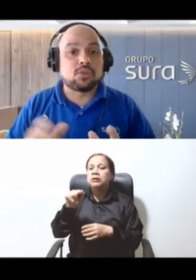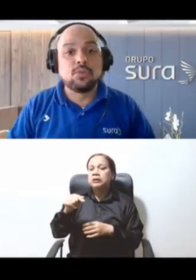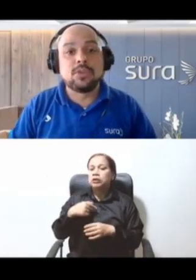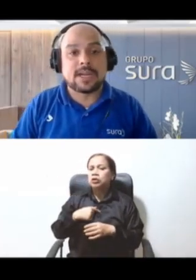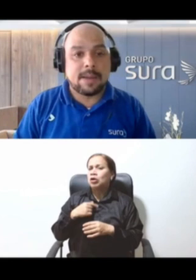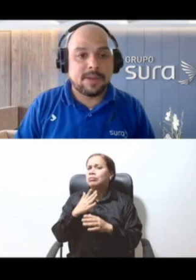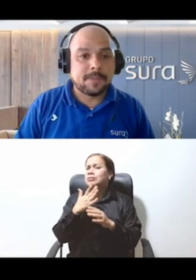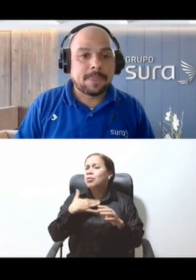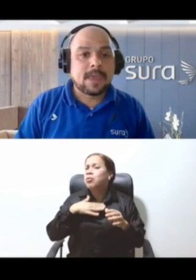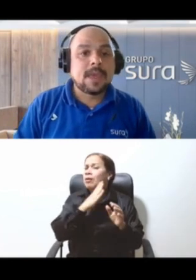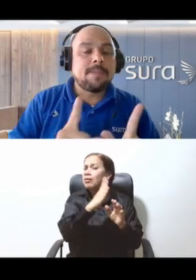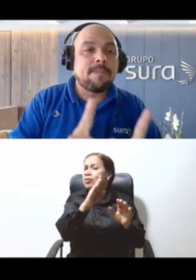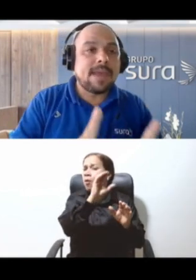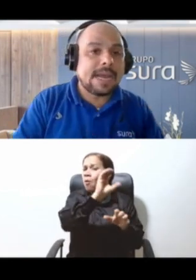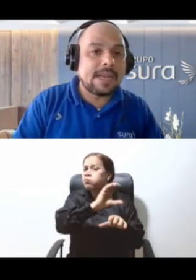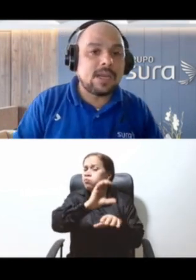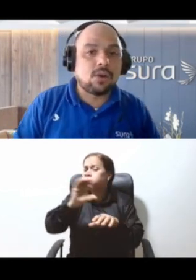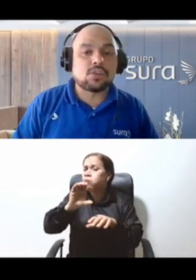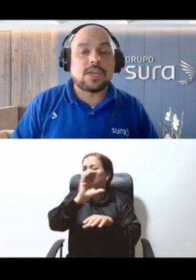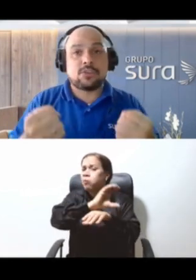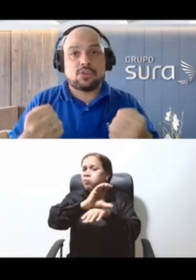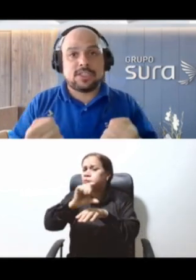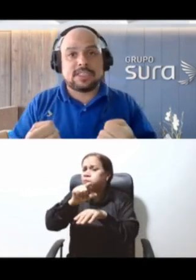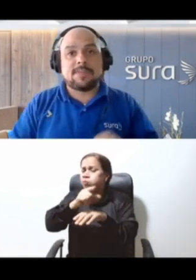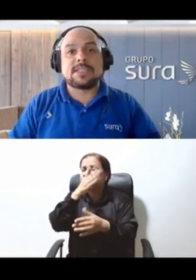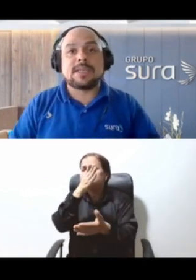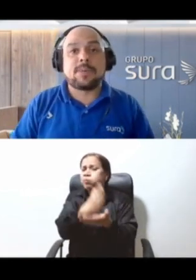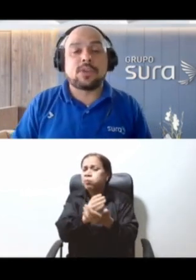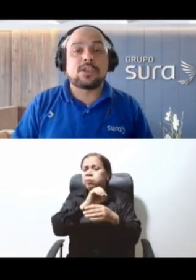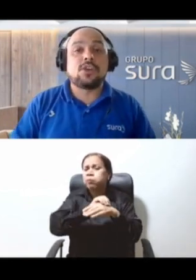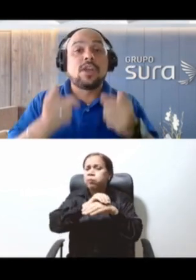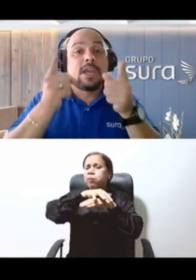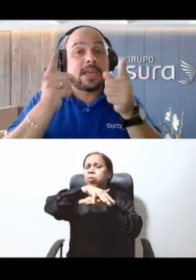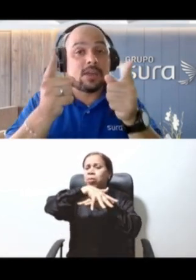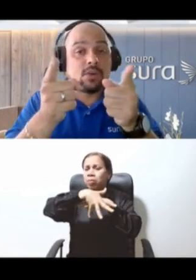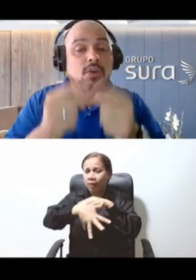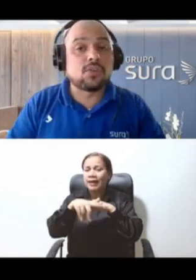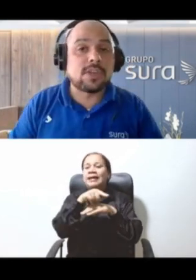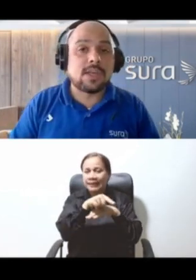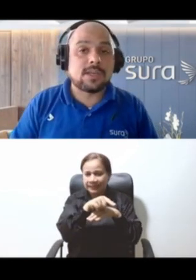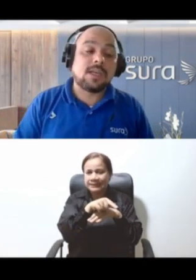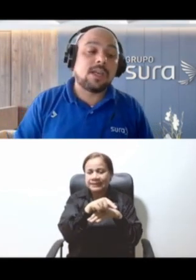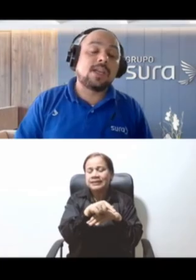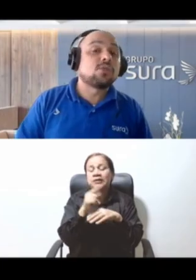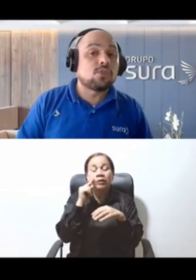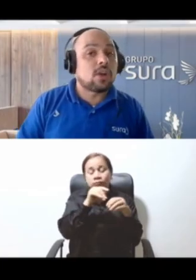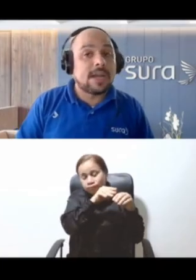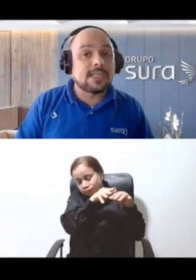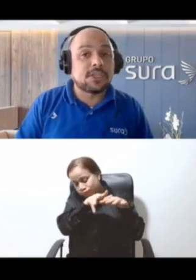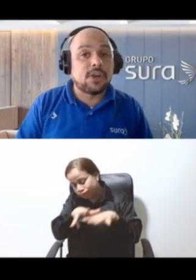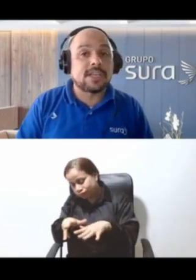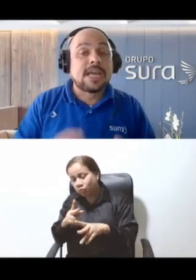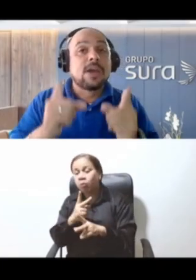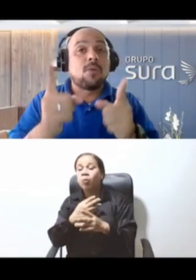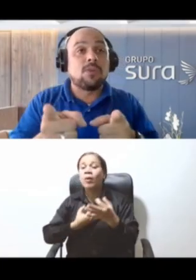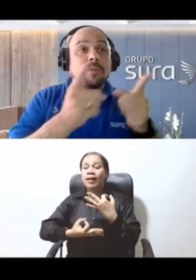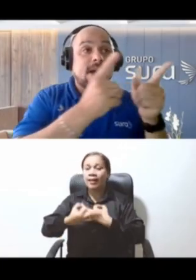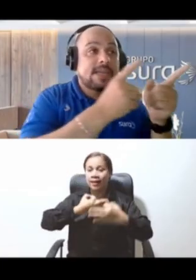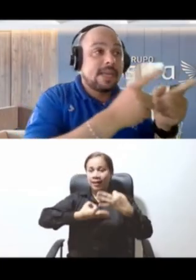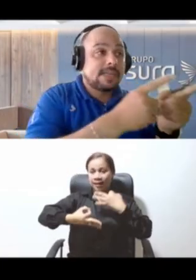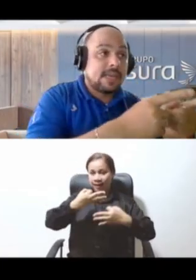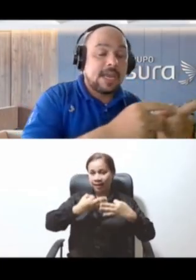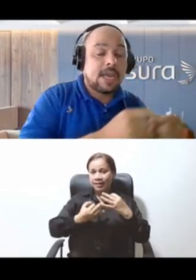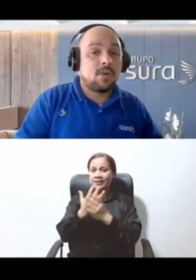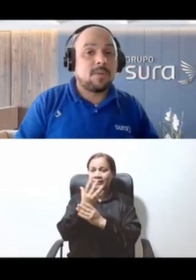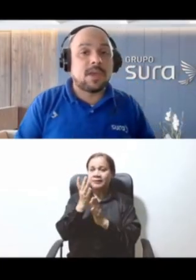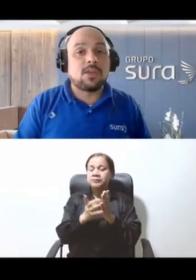guardamos los químicos hubo un derrame. Mecánicos, esos sistemas de protección que todos ustedes tienen en sus organizaciones cuando